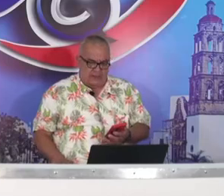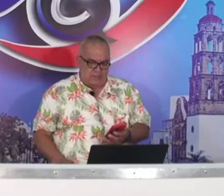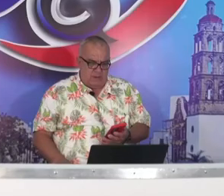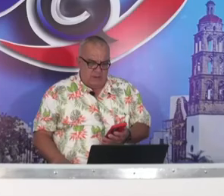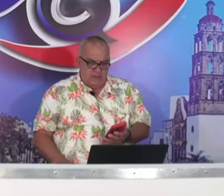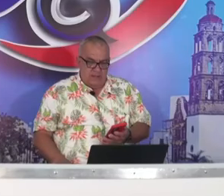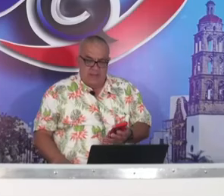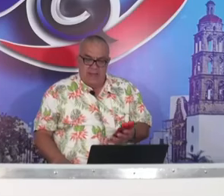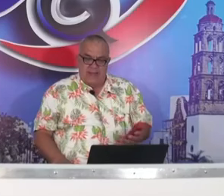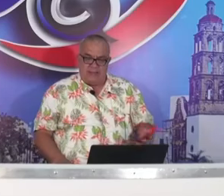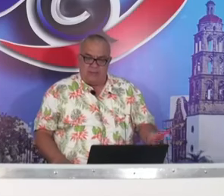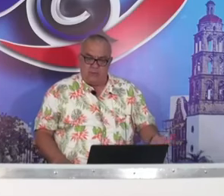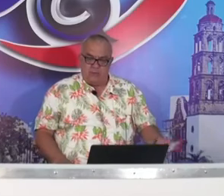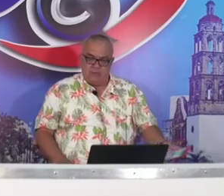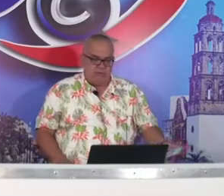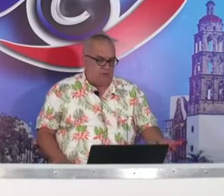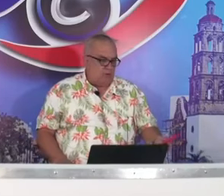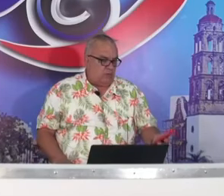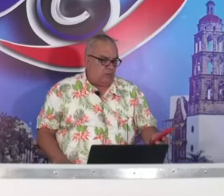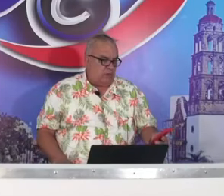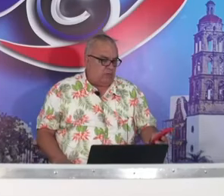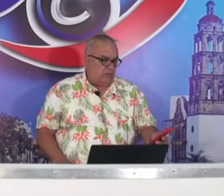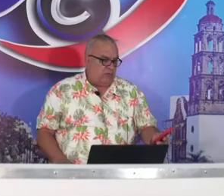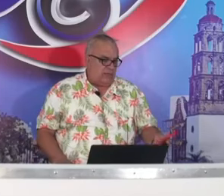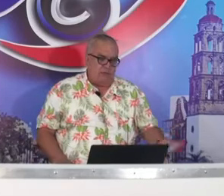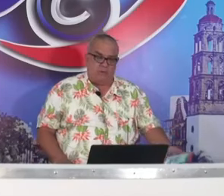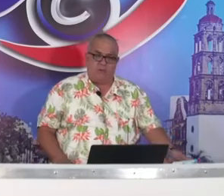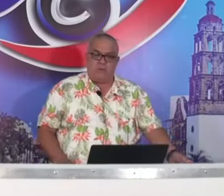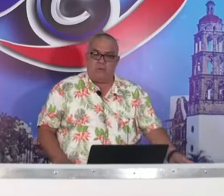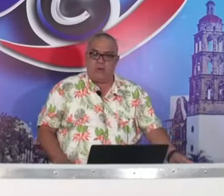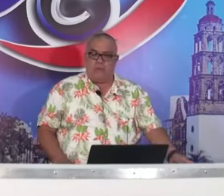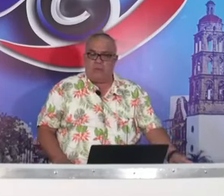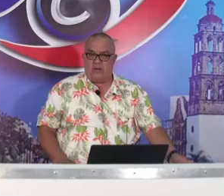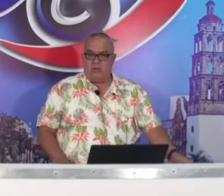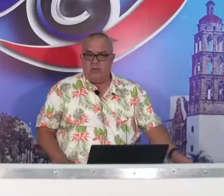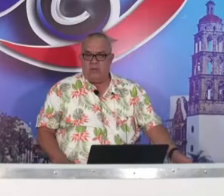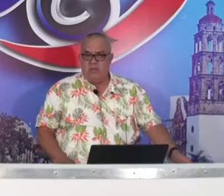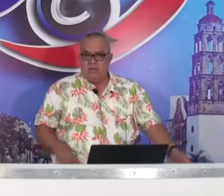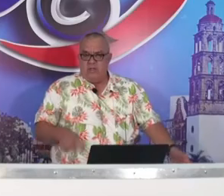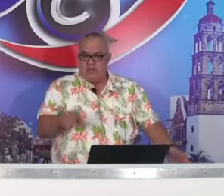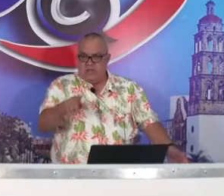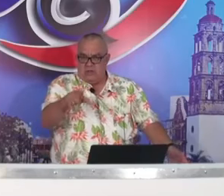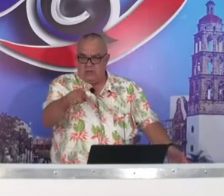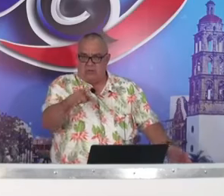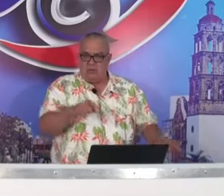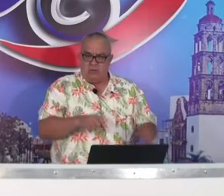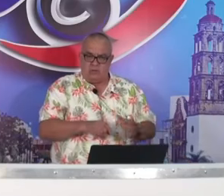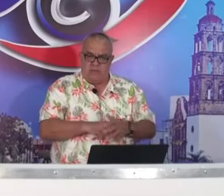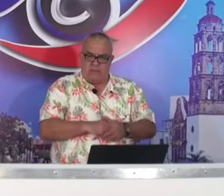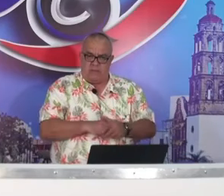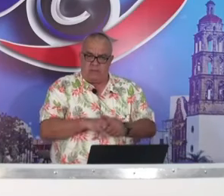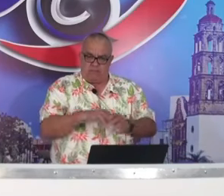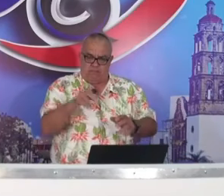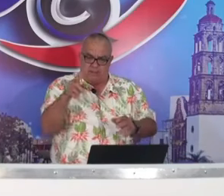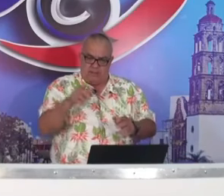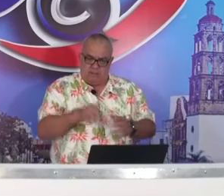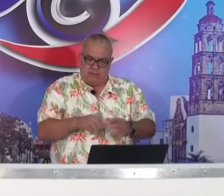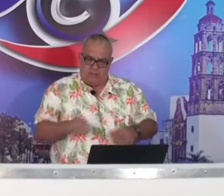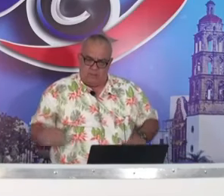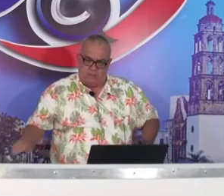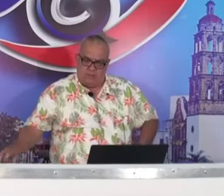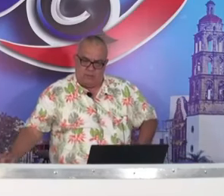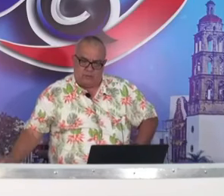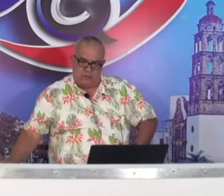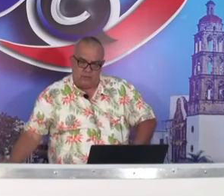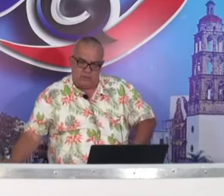que también aceptó que se reunió con la directiva del Club Deportivo Irapuato y nos habló de otros temas. Pásame la